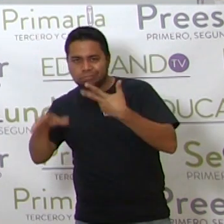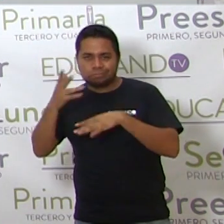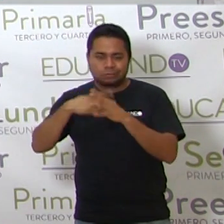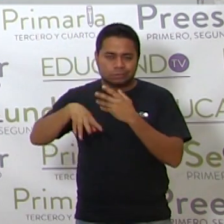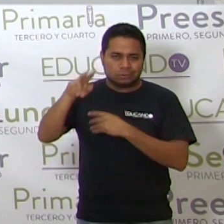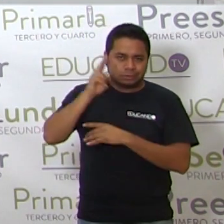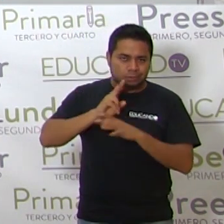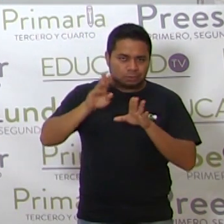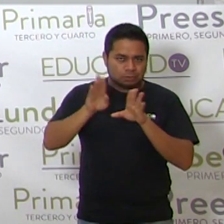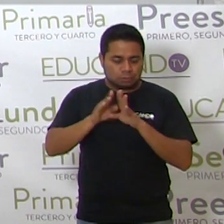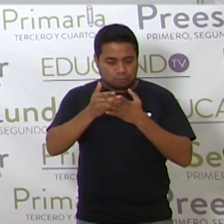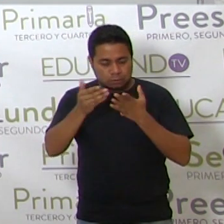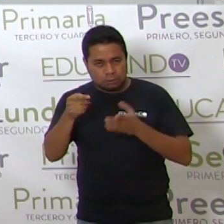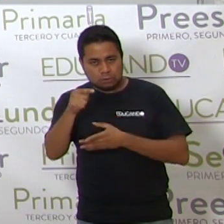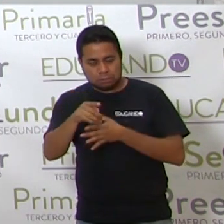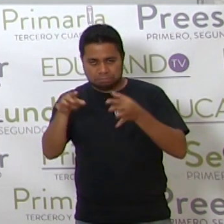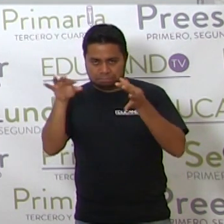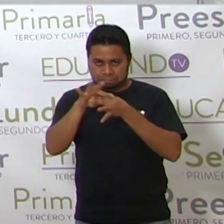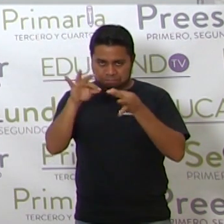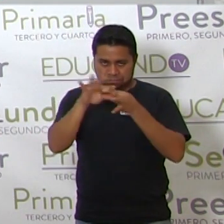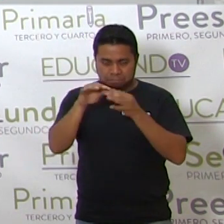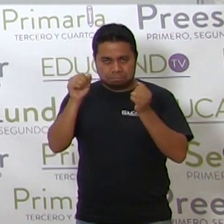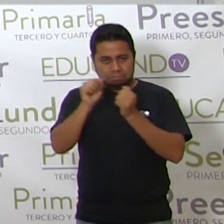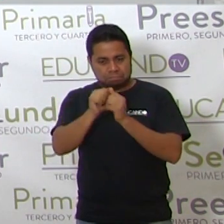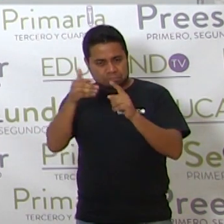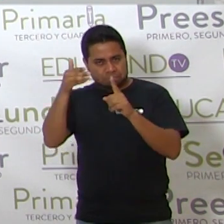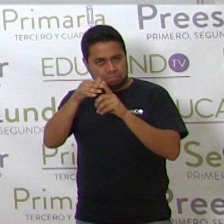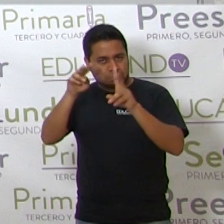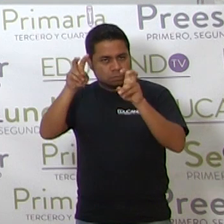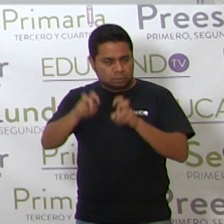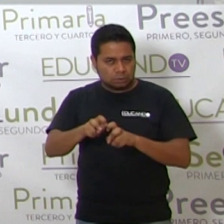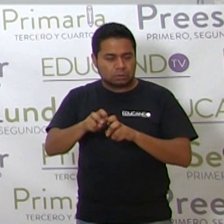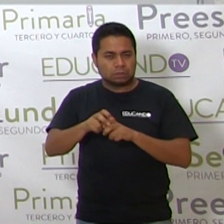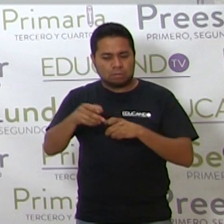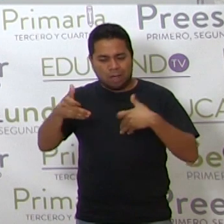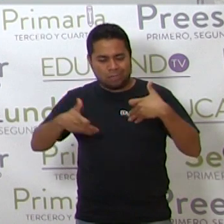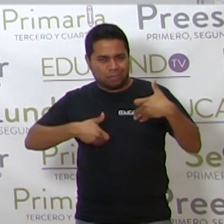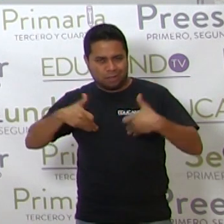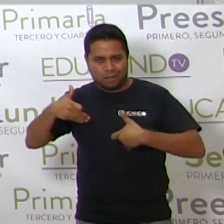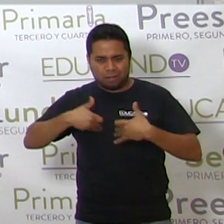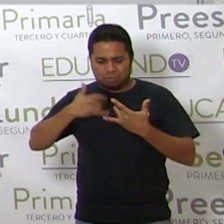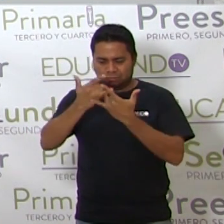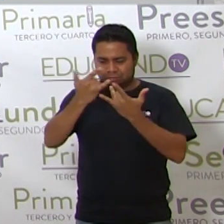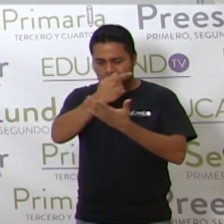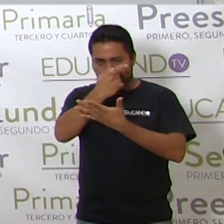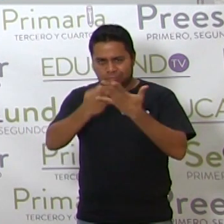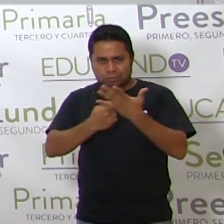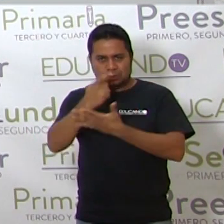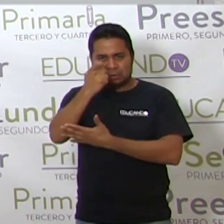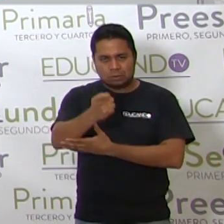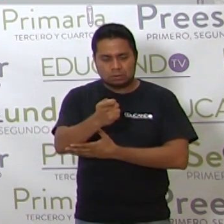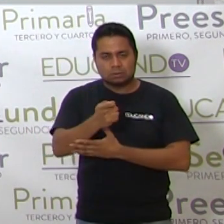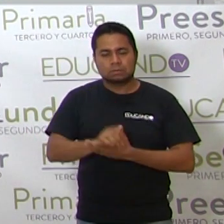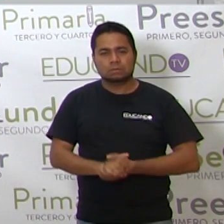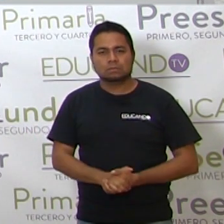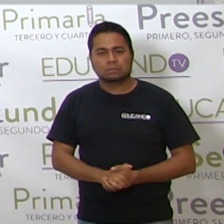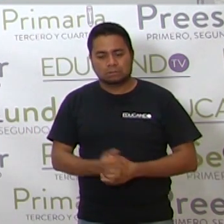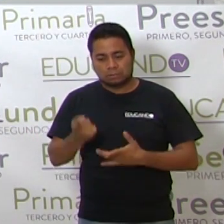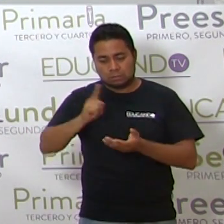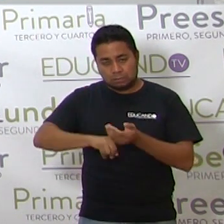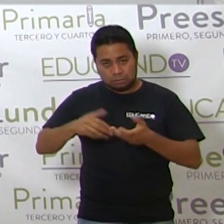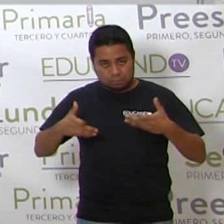vamos a hablar todo lo relacionado con lo que son los guiones de teatro en los guiones de teatro es muy